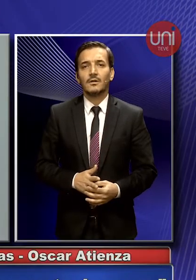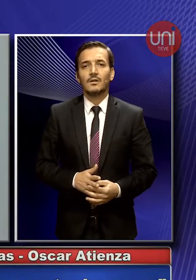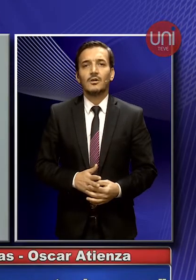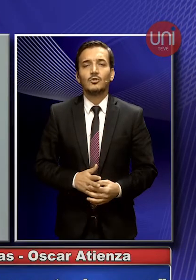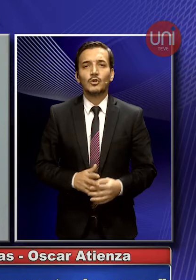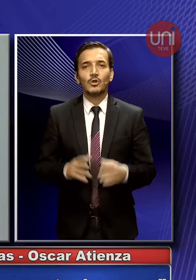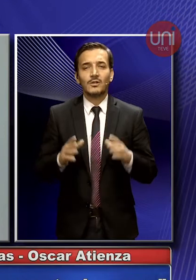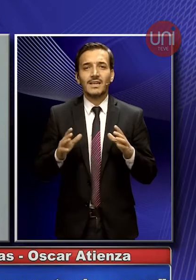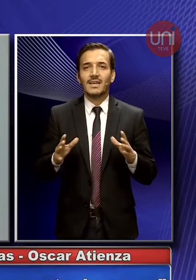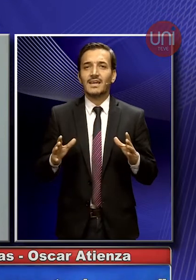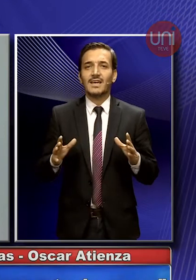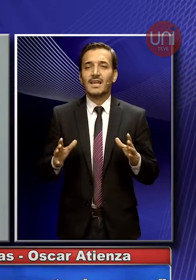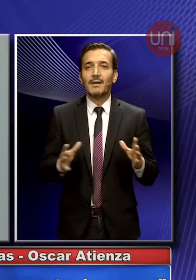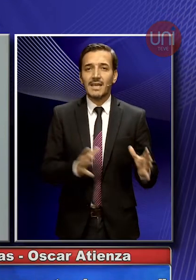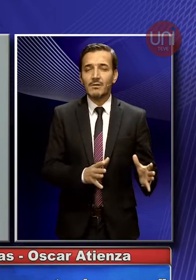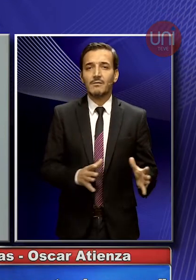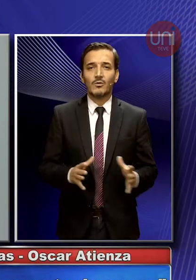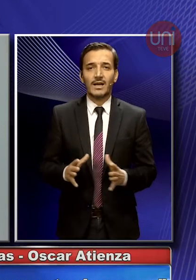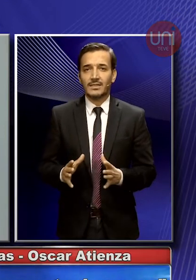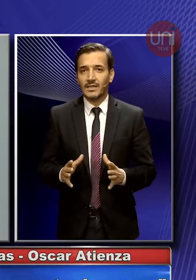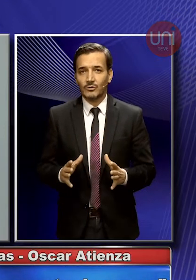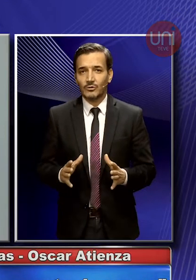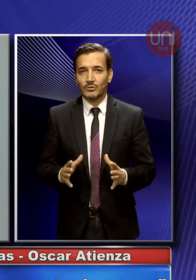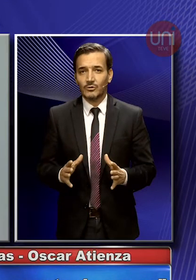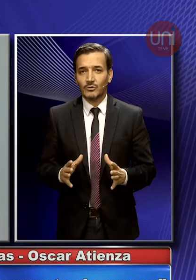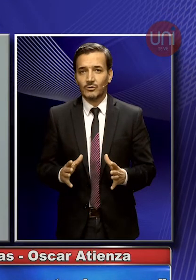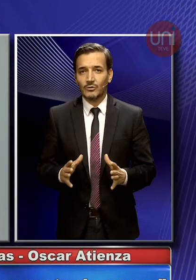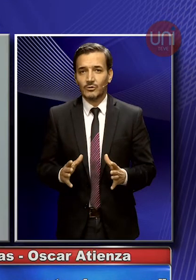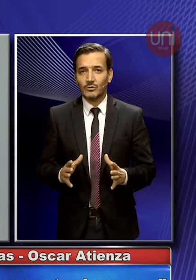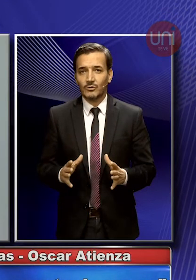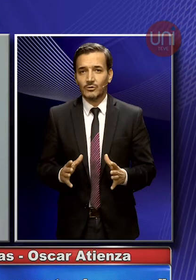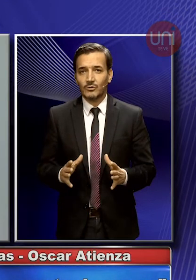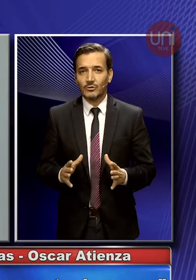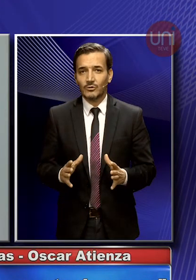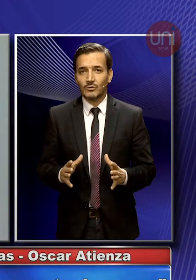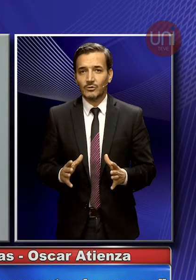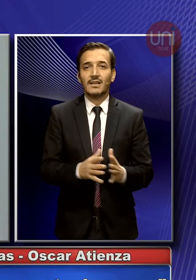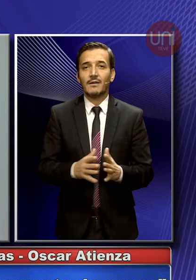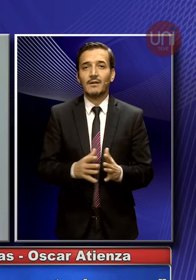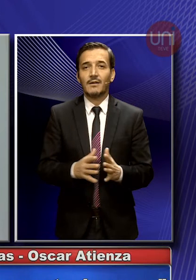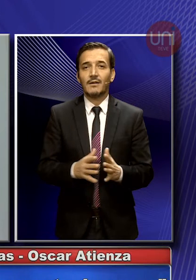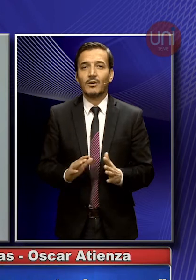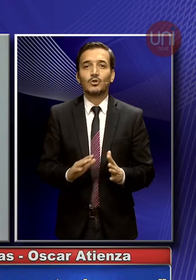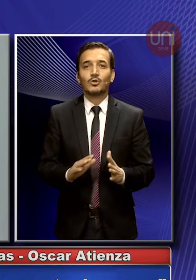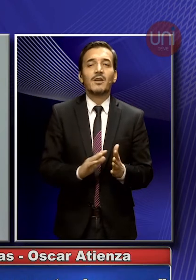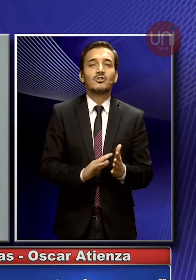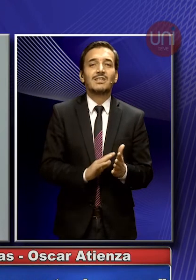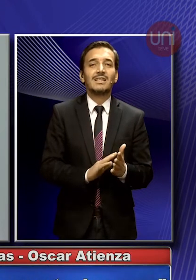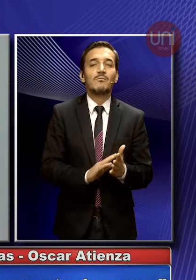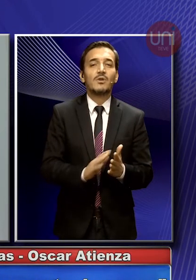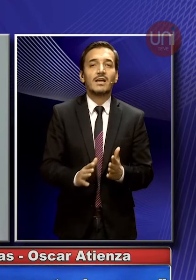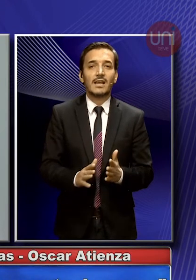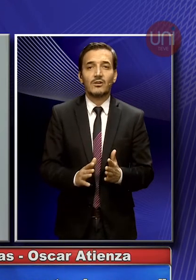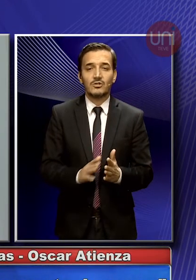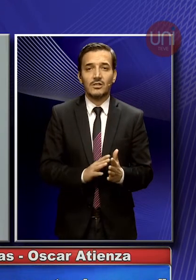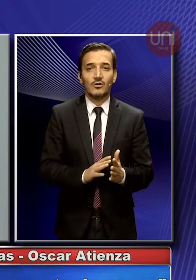casos. Doctor, en la variable de vacunas que tenemos, ¿todas son efectivas frente a la variante Delta o todavía no se tiene muy